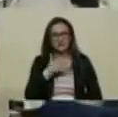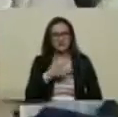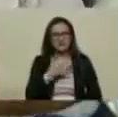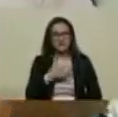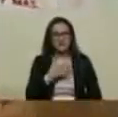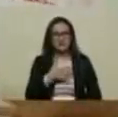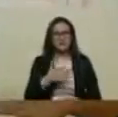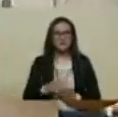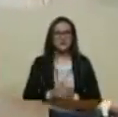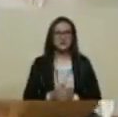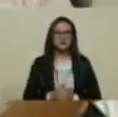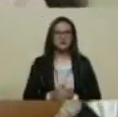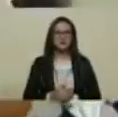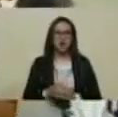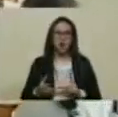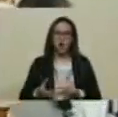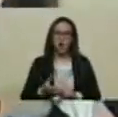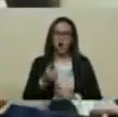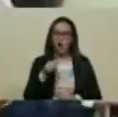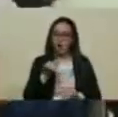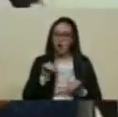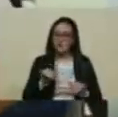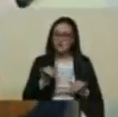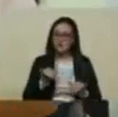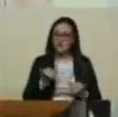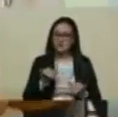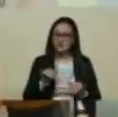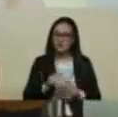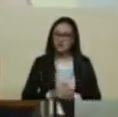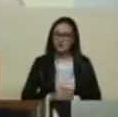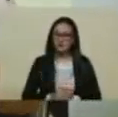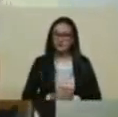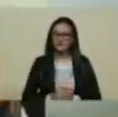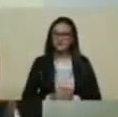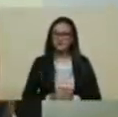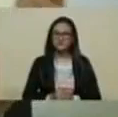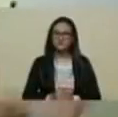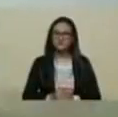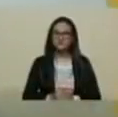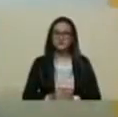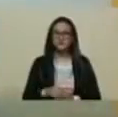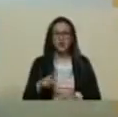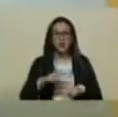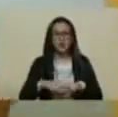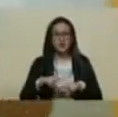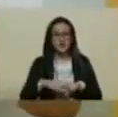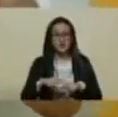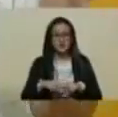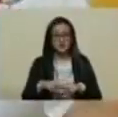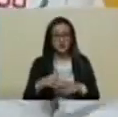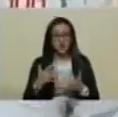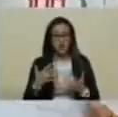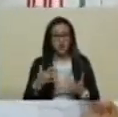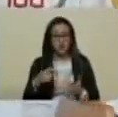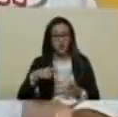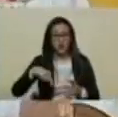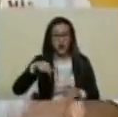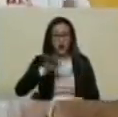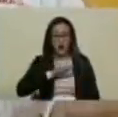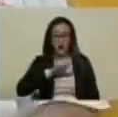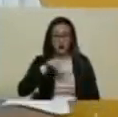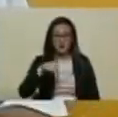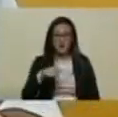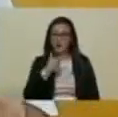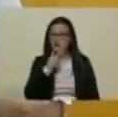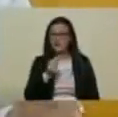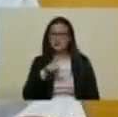de, bueno, del logro que se ha tenido, puesto que estos niños en estas condiciones, en estos territorios que no